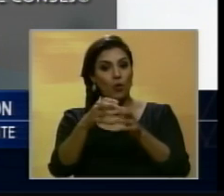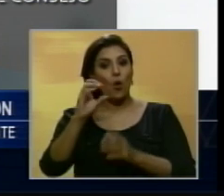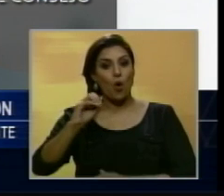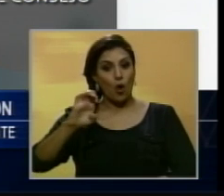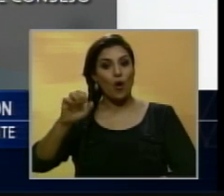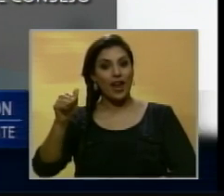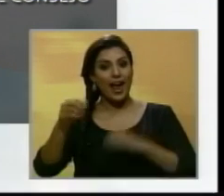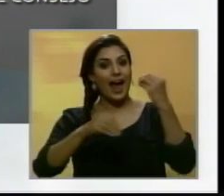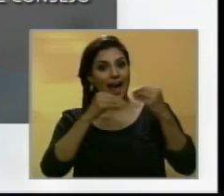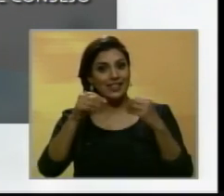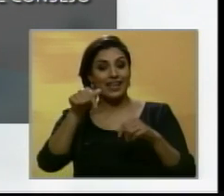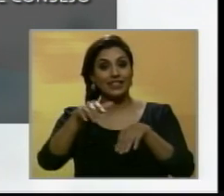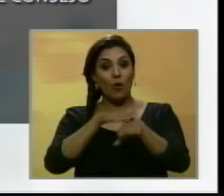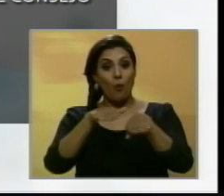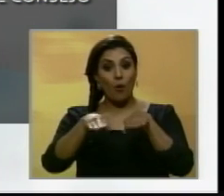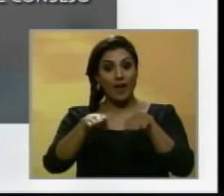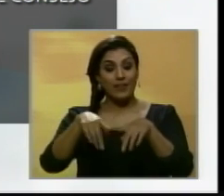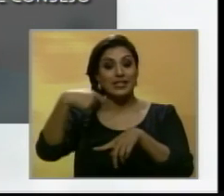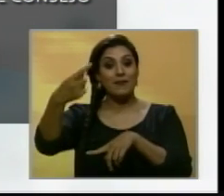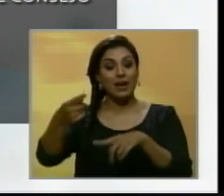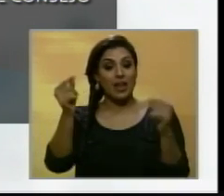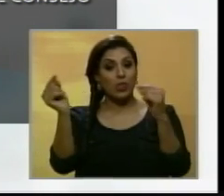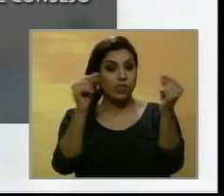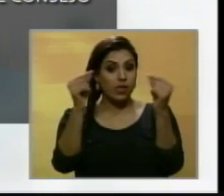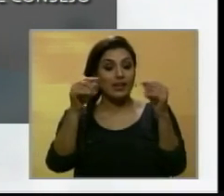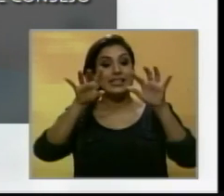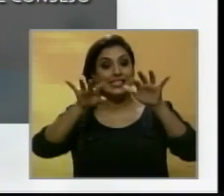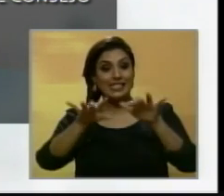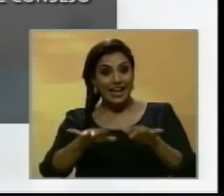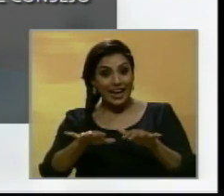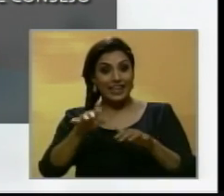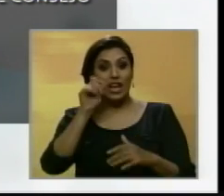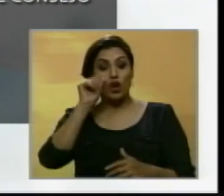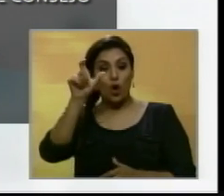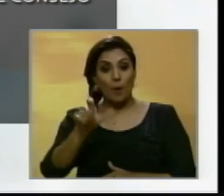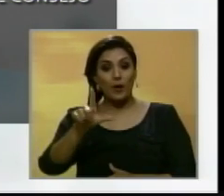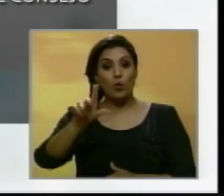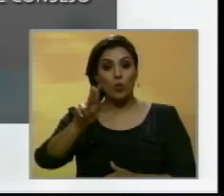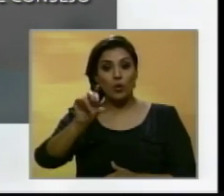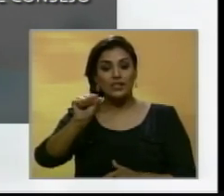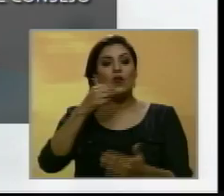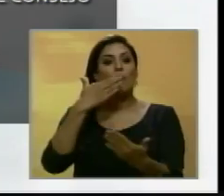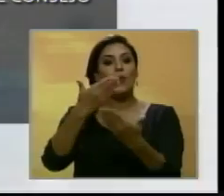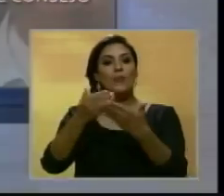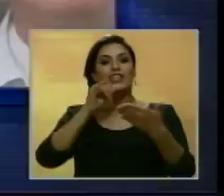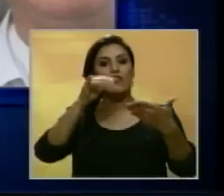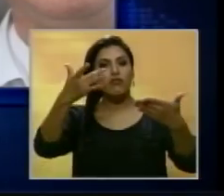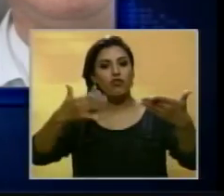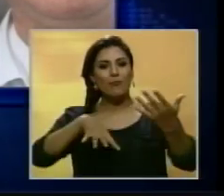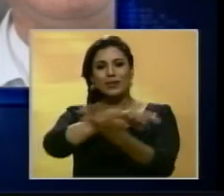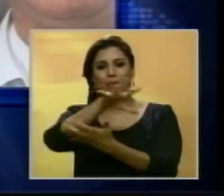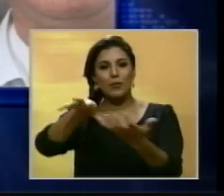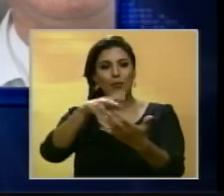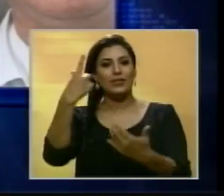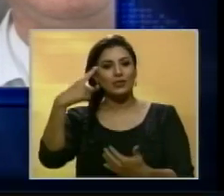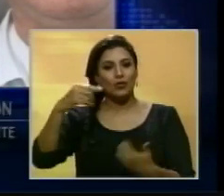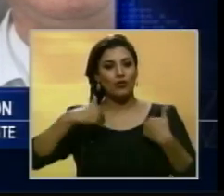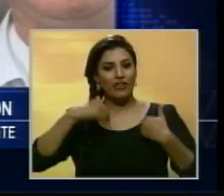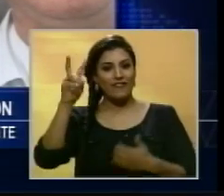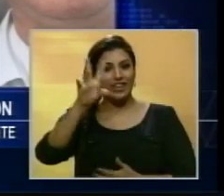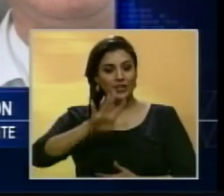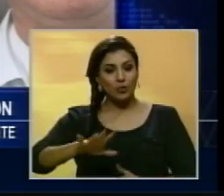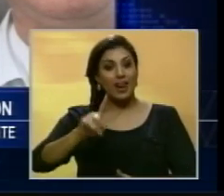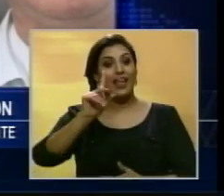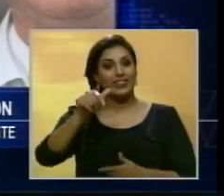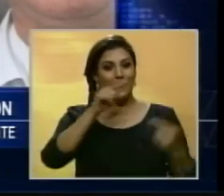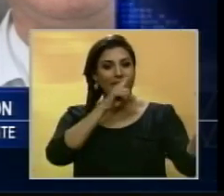que se realizará este jueves, en la que el secretario de ese organismo, Luis Almagro, presentará el informe sobre la crisis que existe en Venezuela y